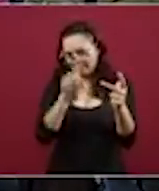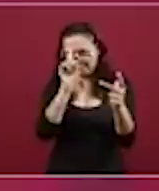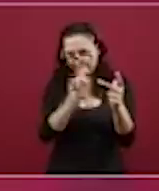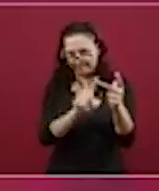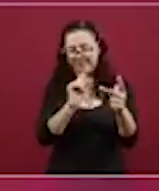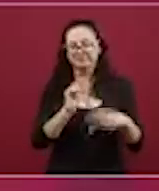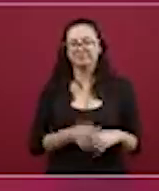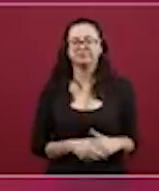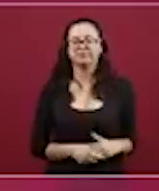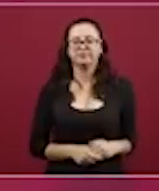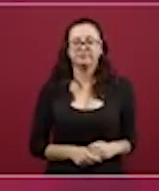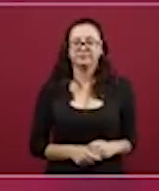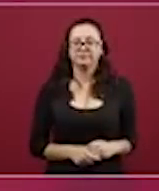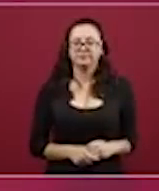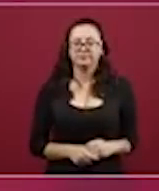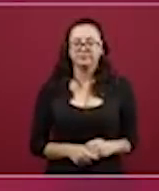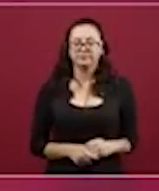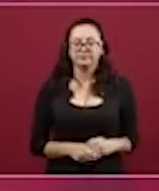Paga